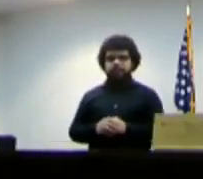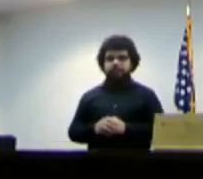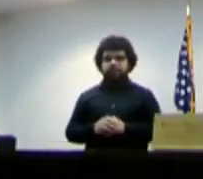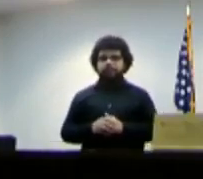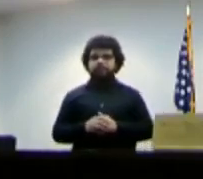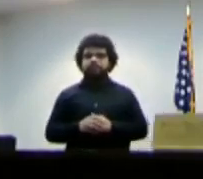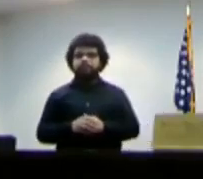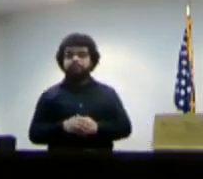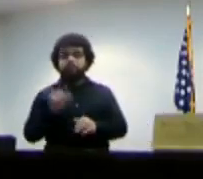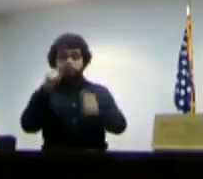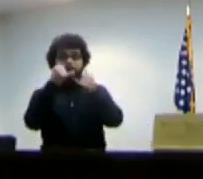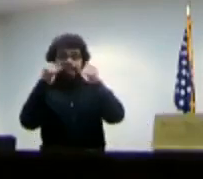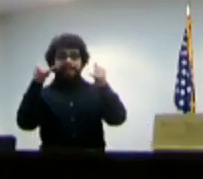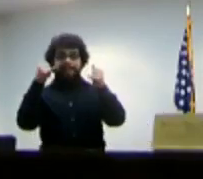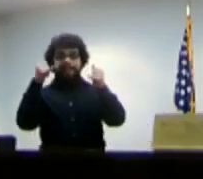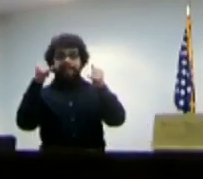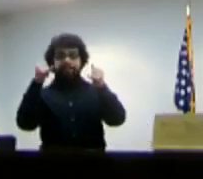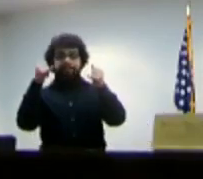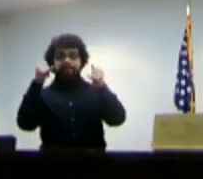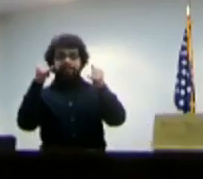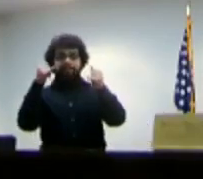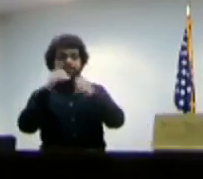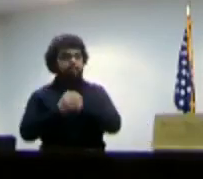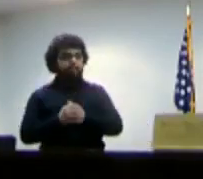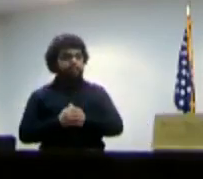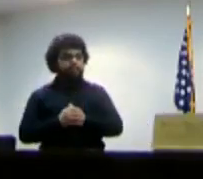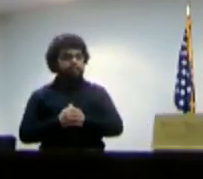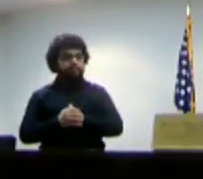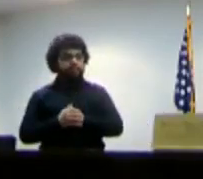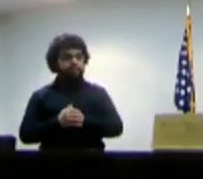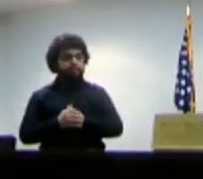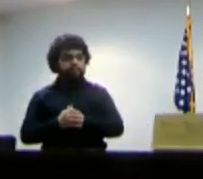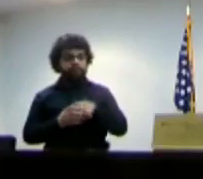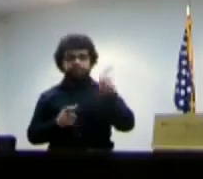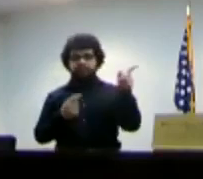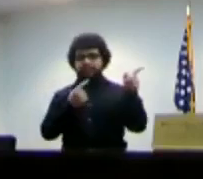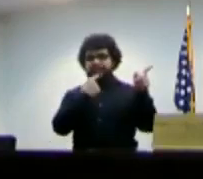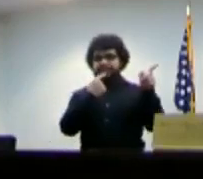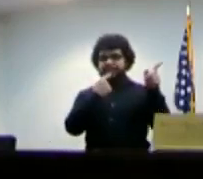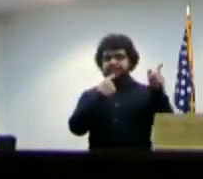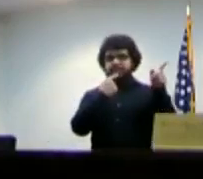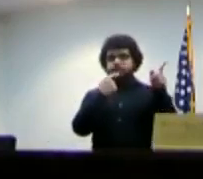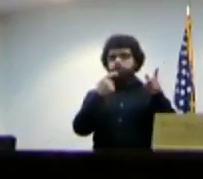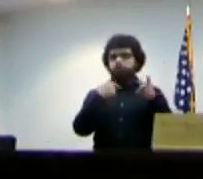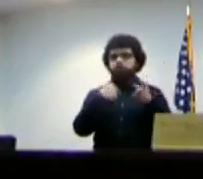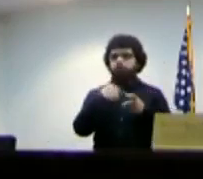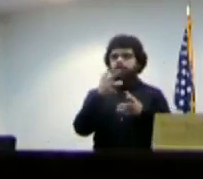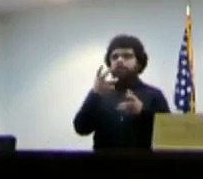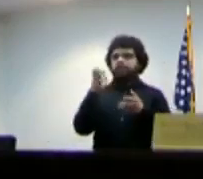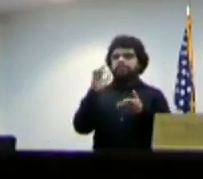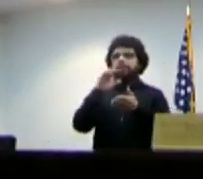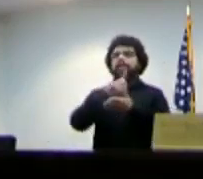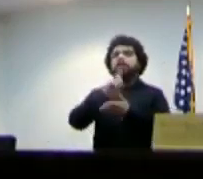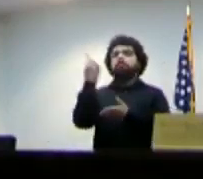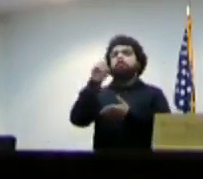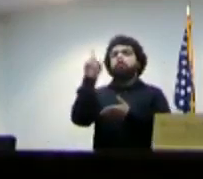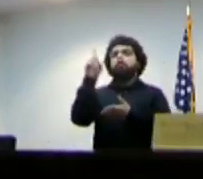de línea de transmisión durante la mañana. Lo que quiero saber es la ubicación de esa línea de transmisión,